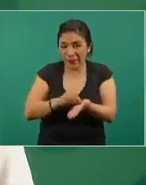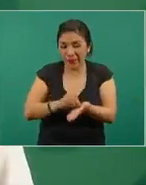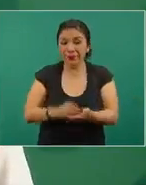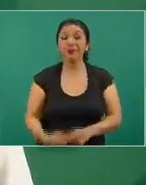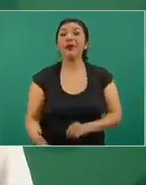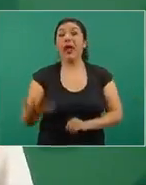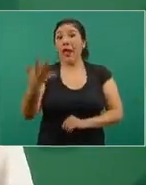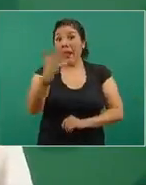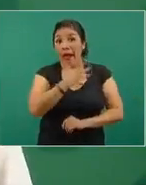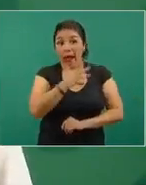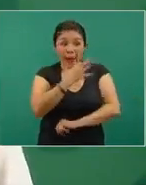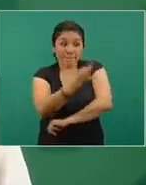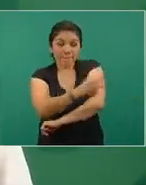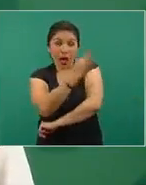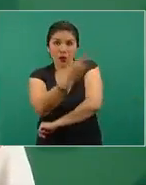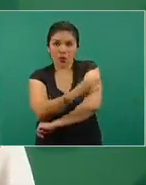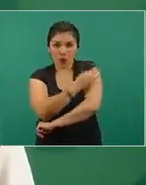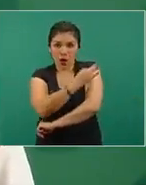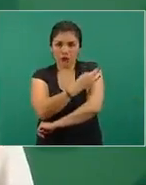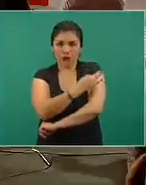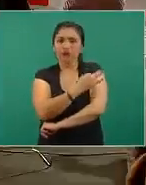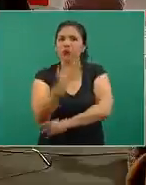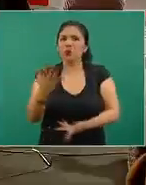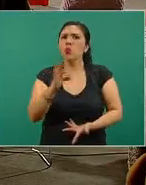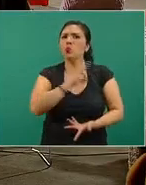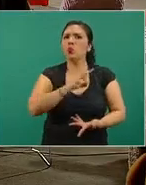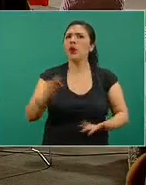vacunas que logran que las personas no solo